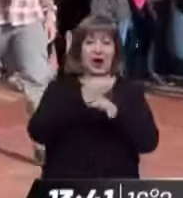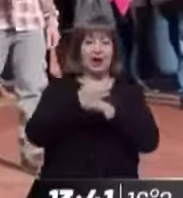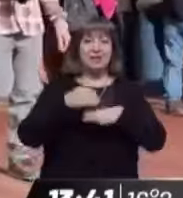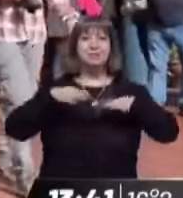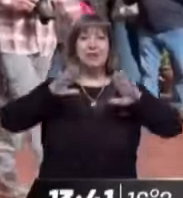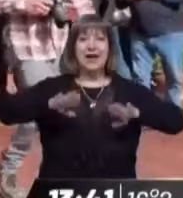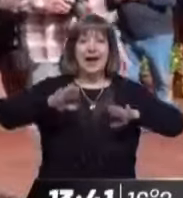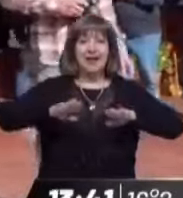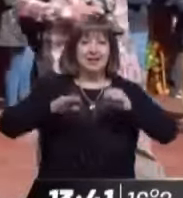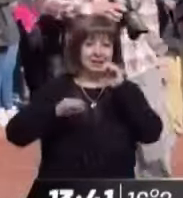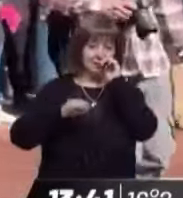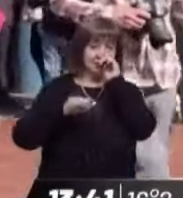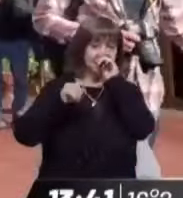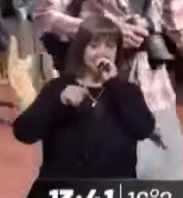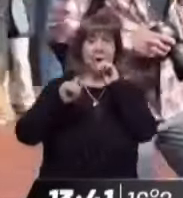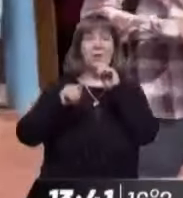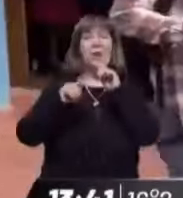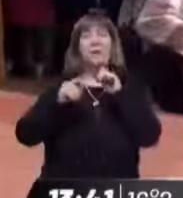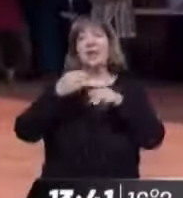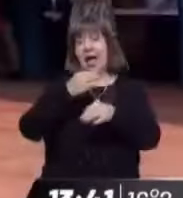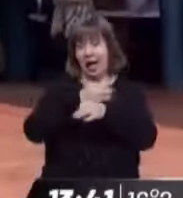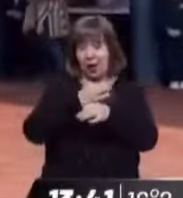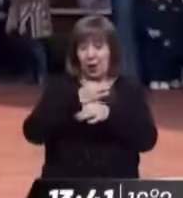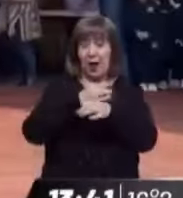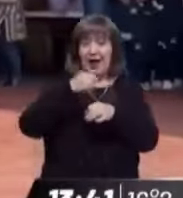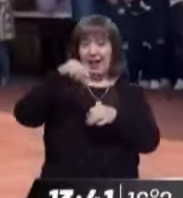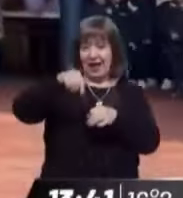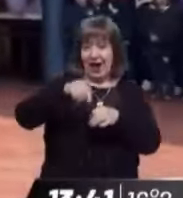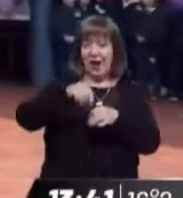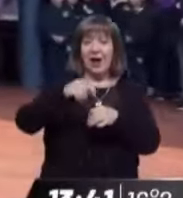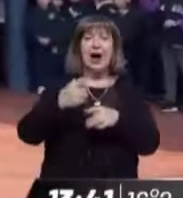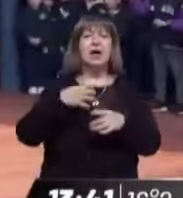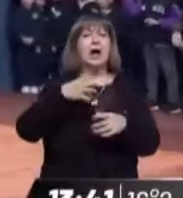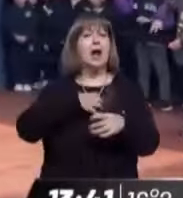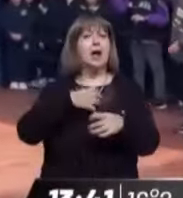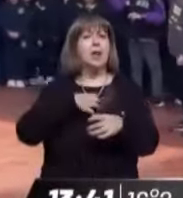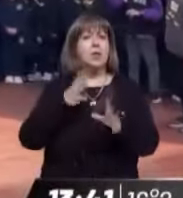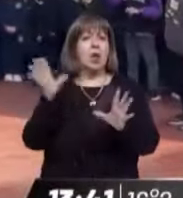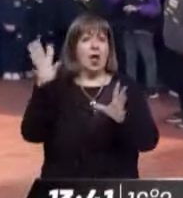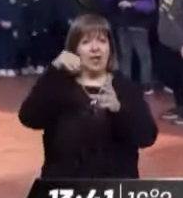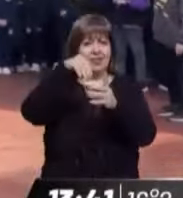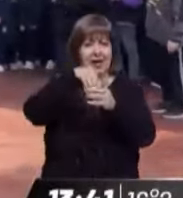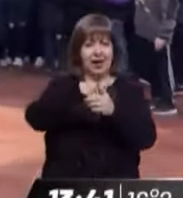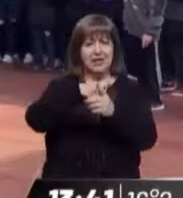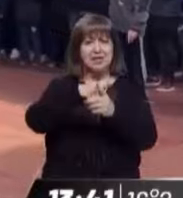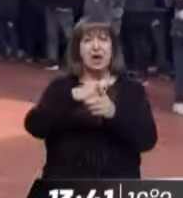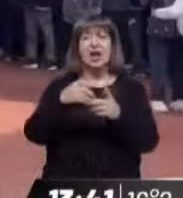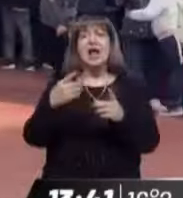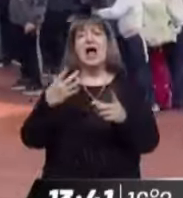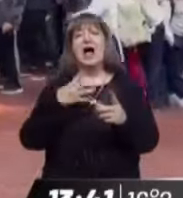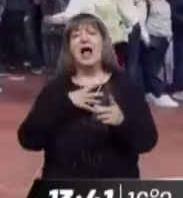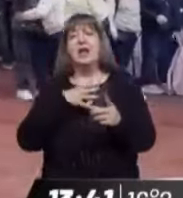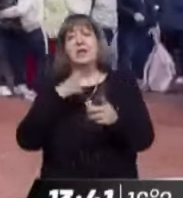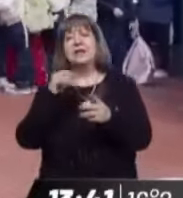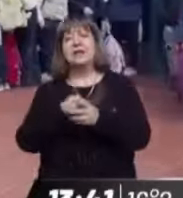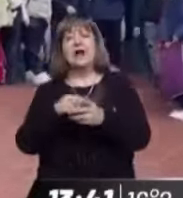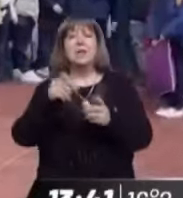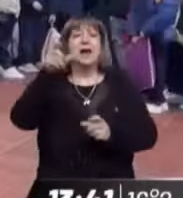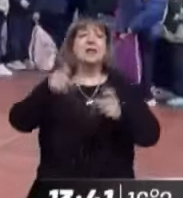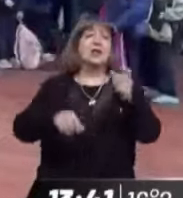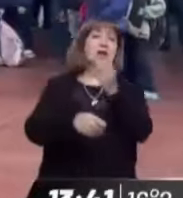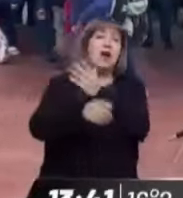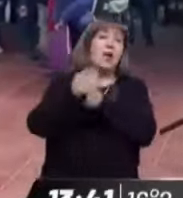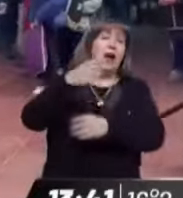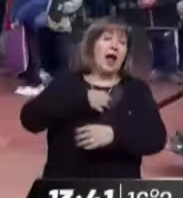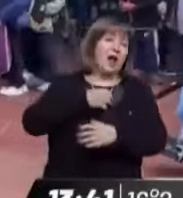más, porque en esta escuela, como en casi todas las escuelas de la provincia, hay alumnos integrados. ¿Qué es un alumno integrado? Un alumno con alguna